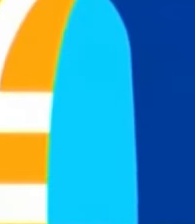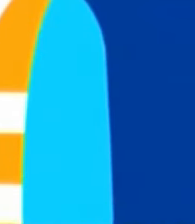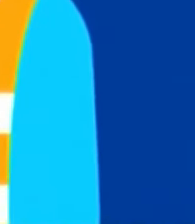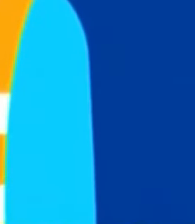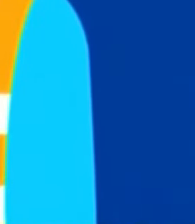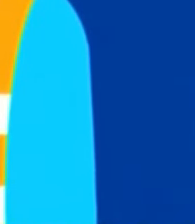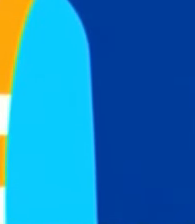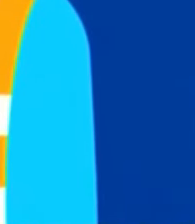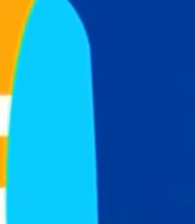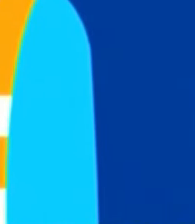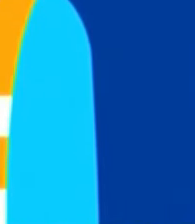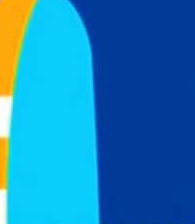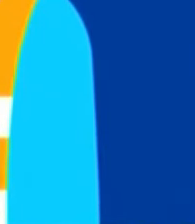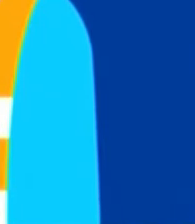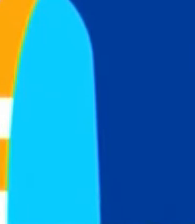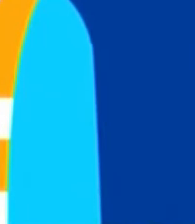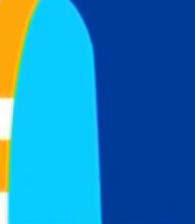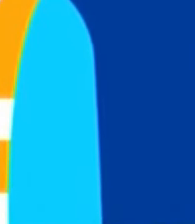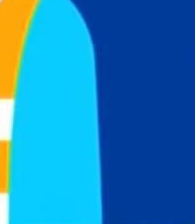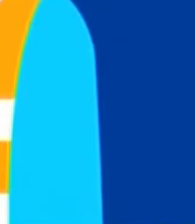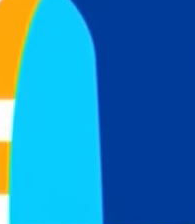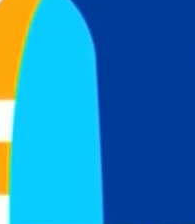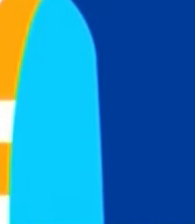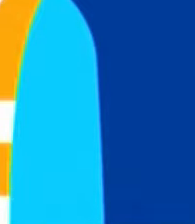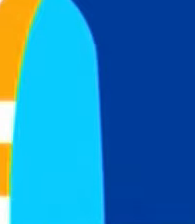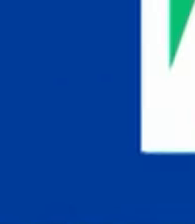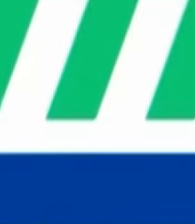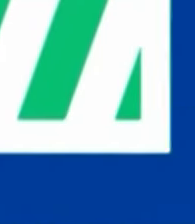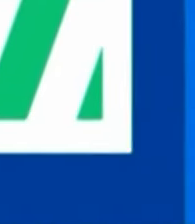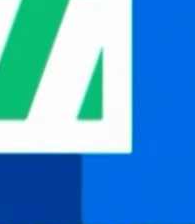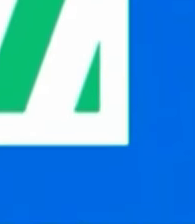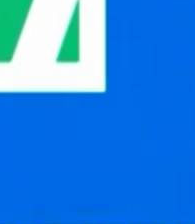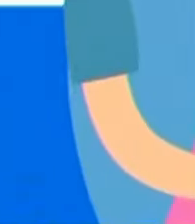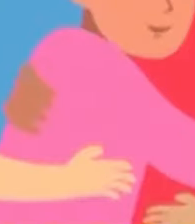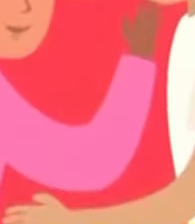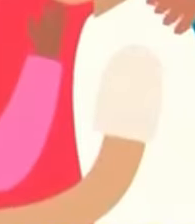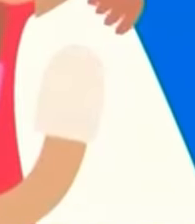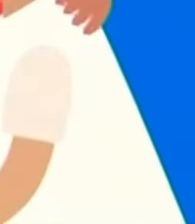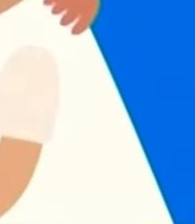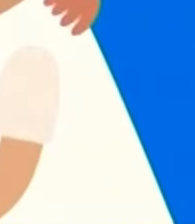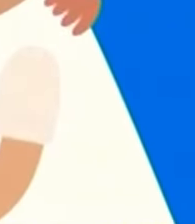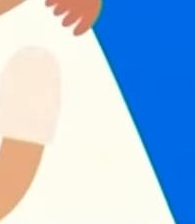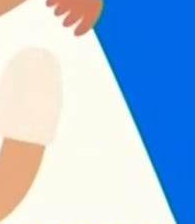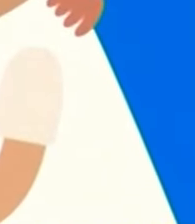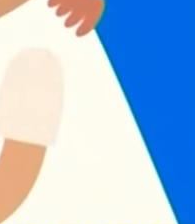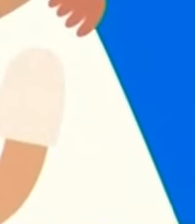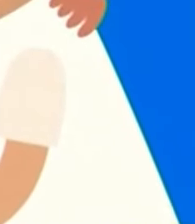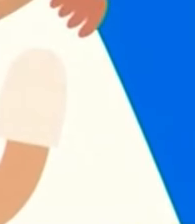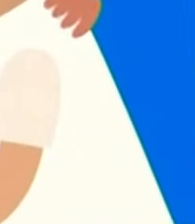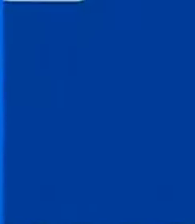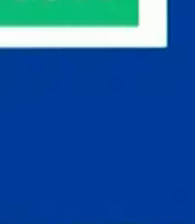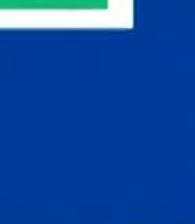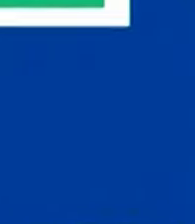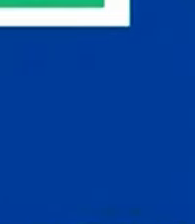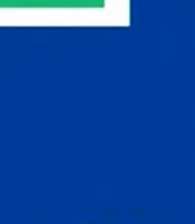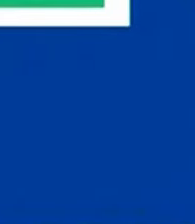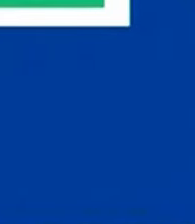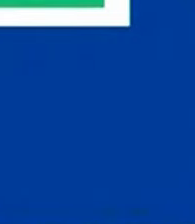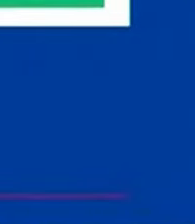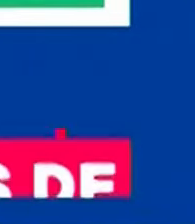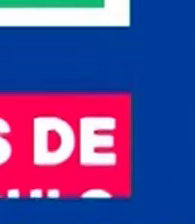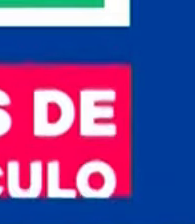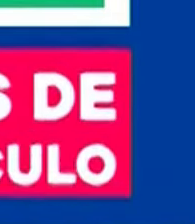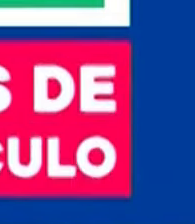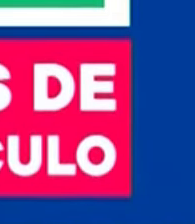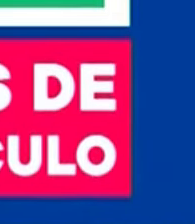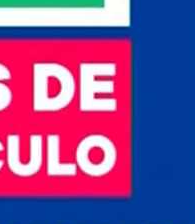No podemos predecir los sismos, pero sí podemos estar preparados. En casa identifica las zonas más seguras y las posibles